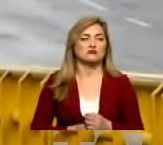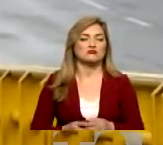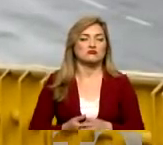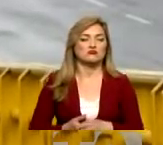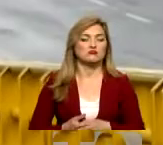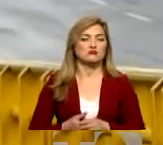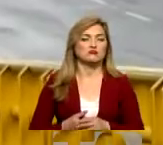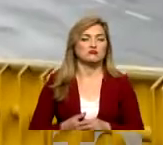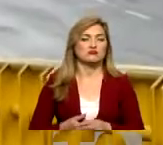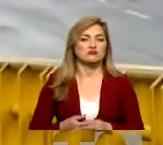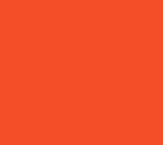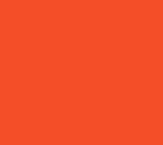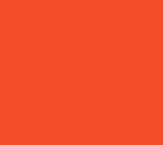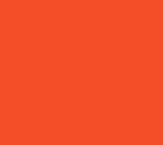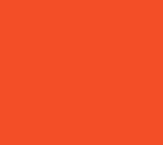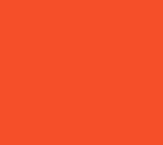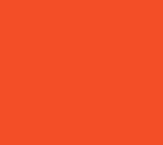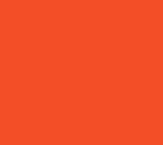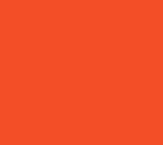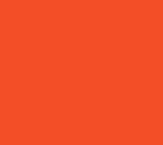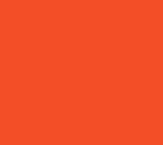jaime ortega 24 horas